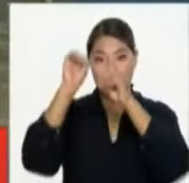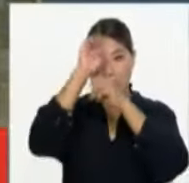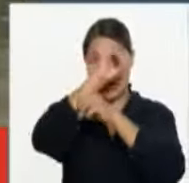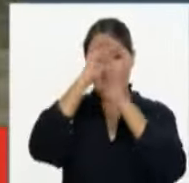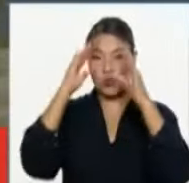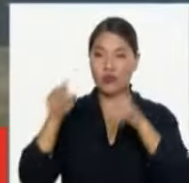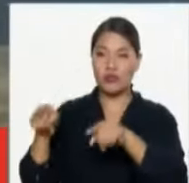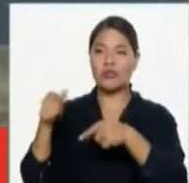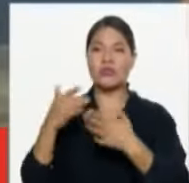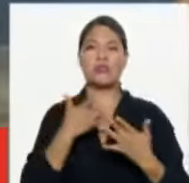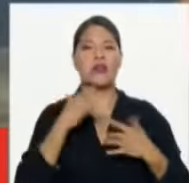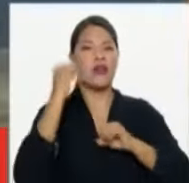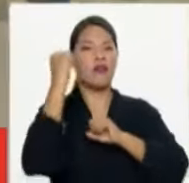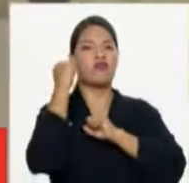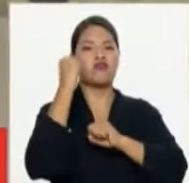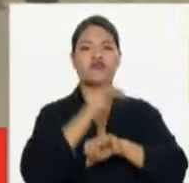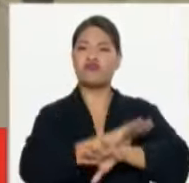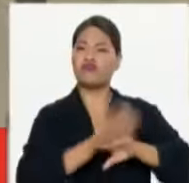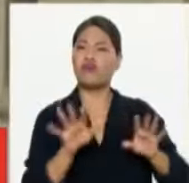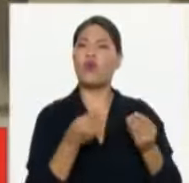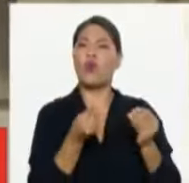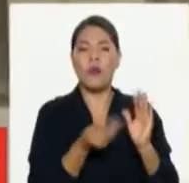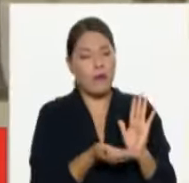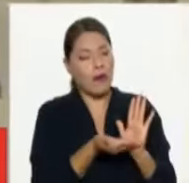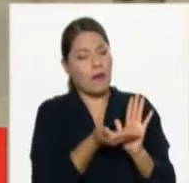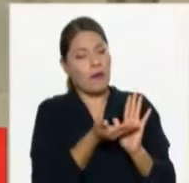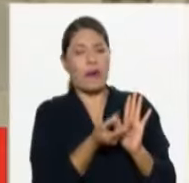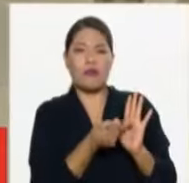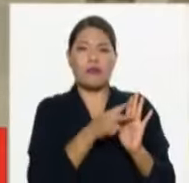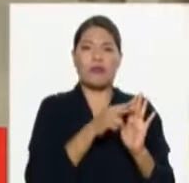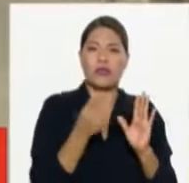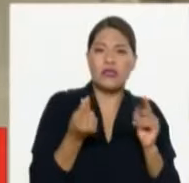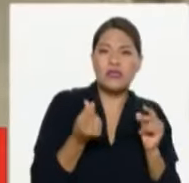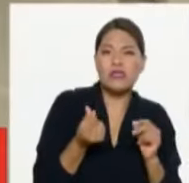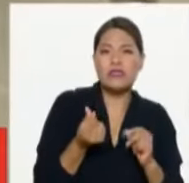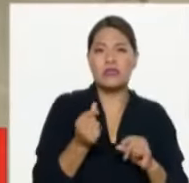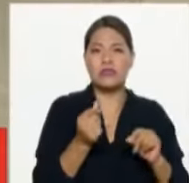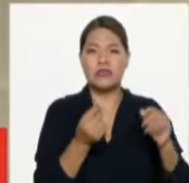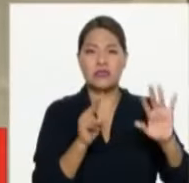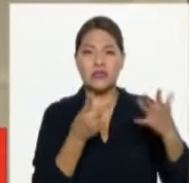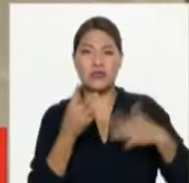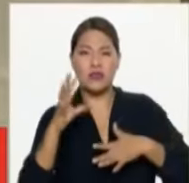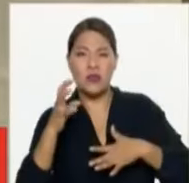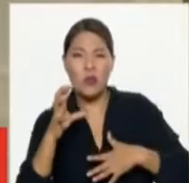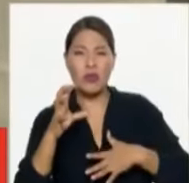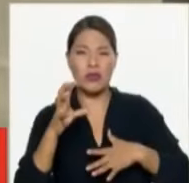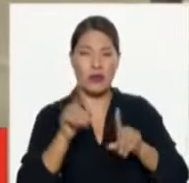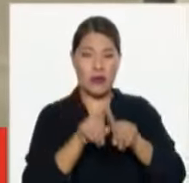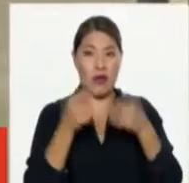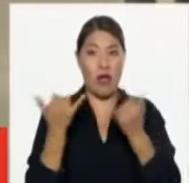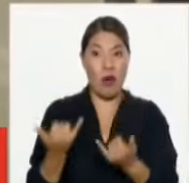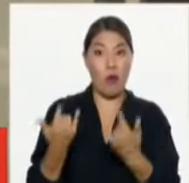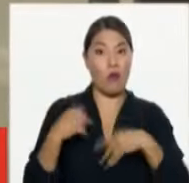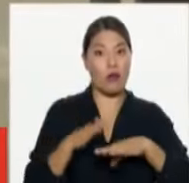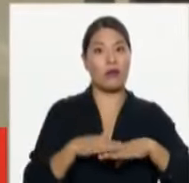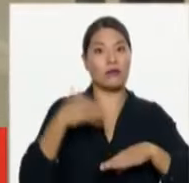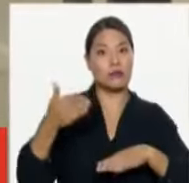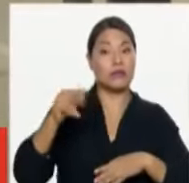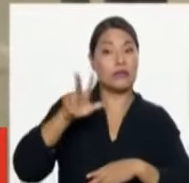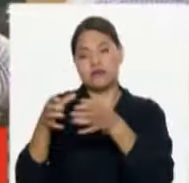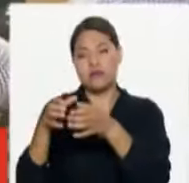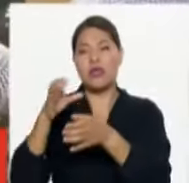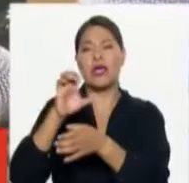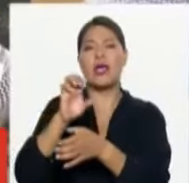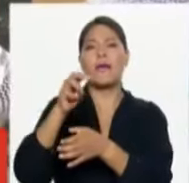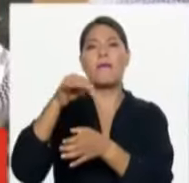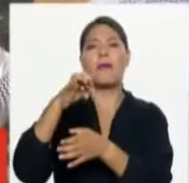hicieron notar su disconformidad con el incremento del peaje en 7 soles 50, monto que regirá a partir del 30